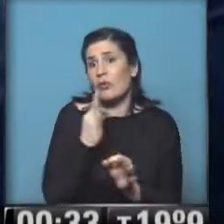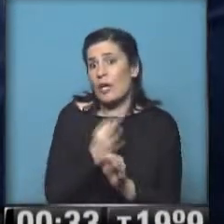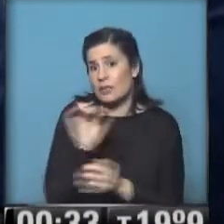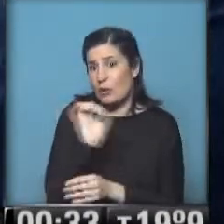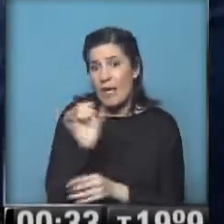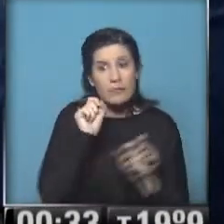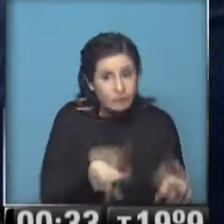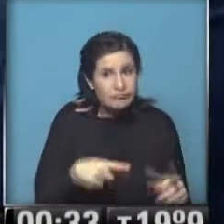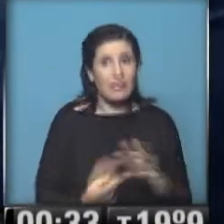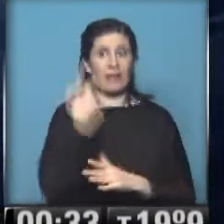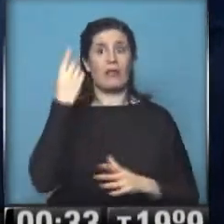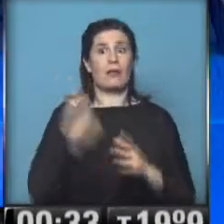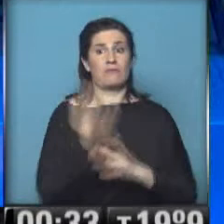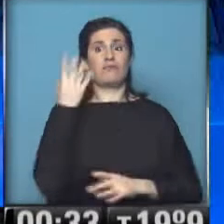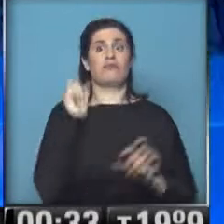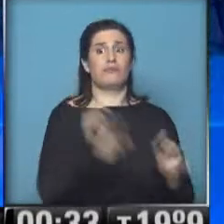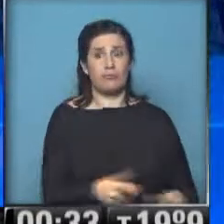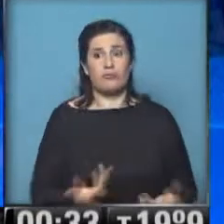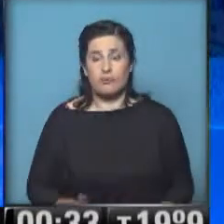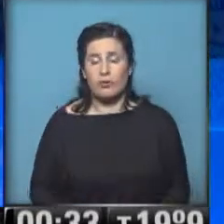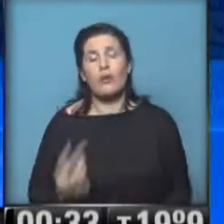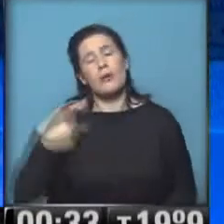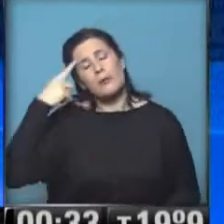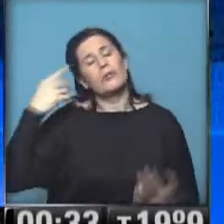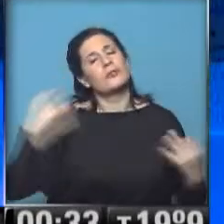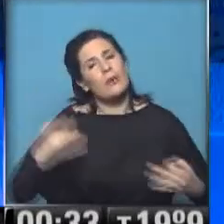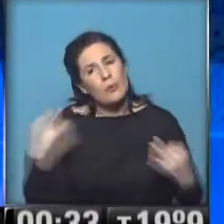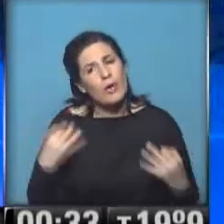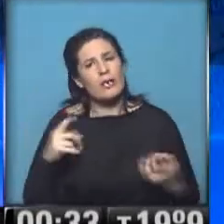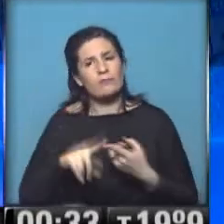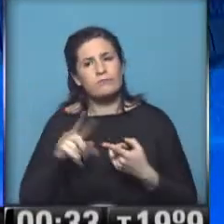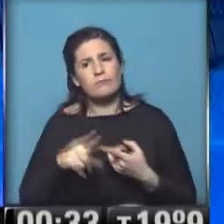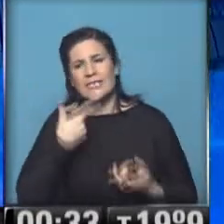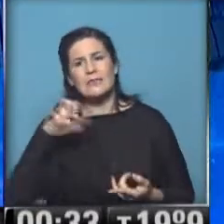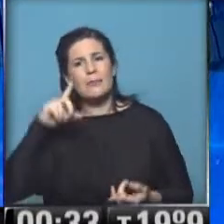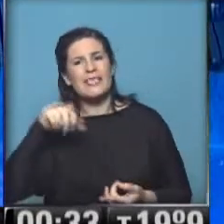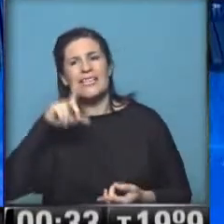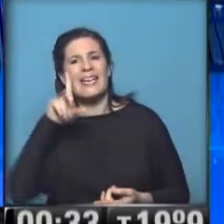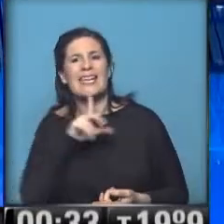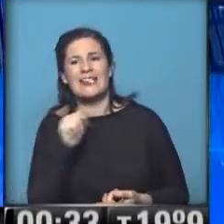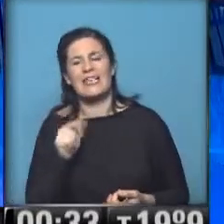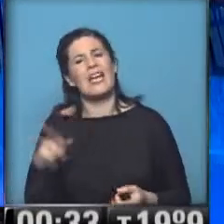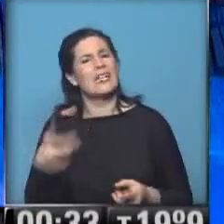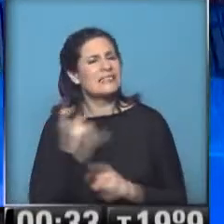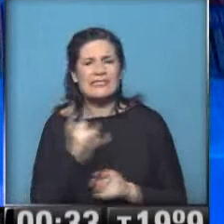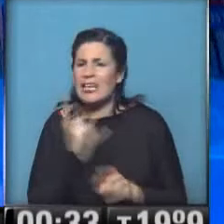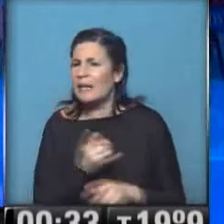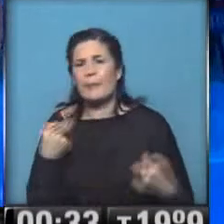educación vial. Es impresionante y me parece perfecta también ahí la conexión porque Luis Alberto Spinetta era uno más de ellos, estaba